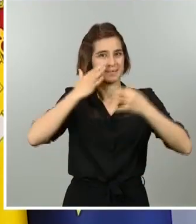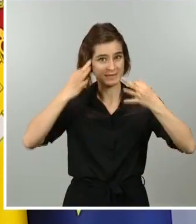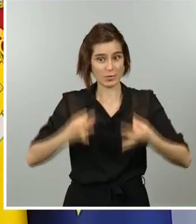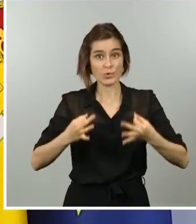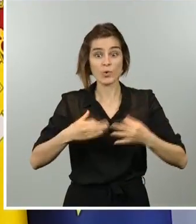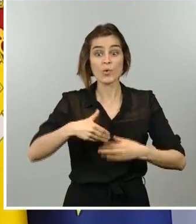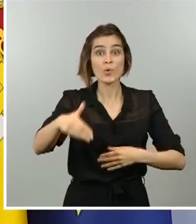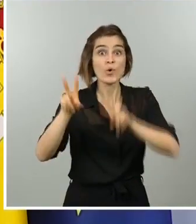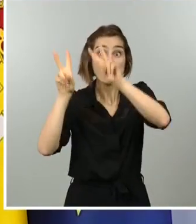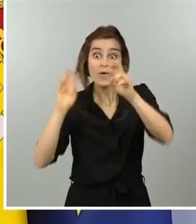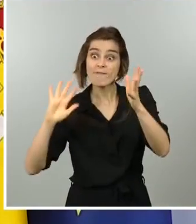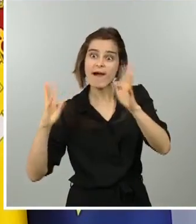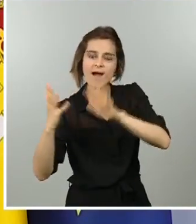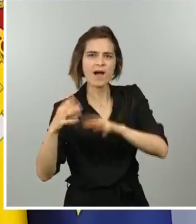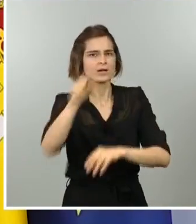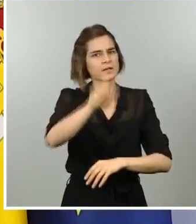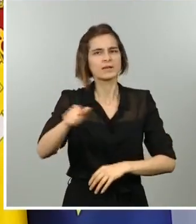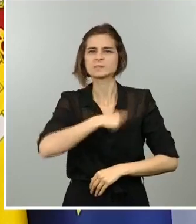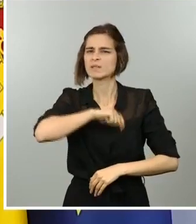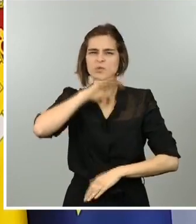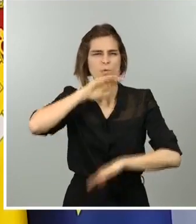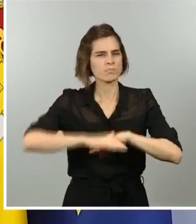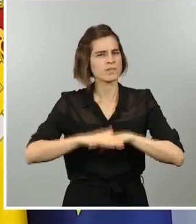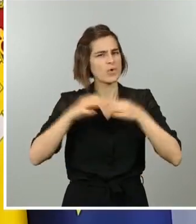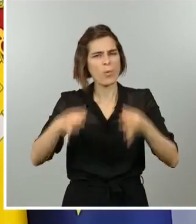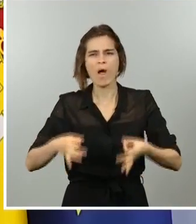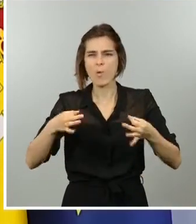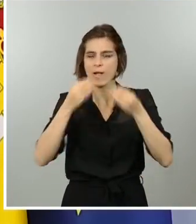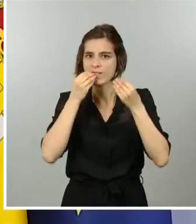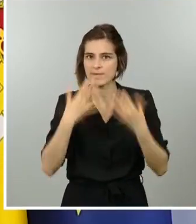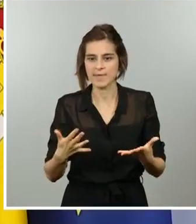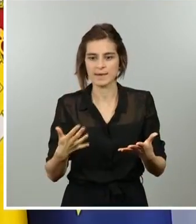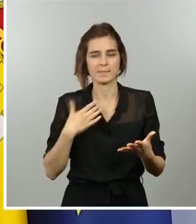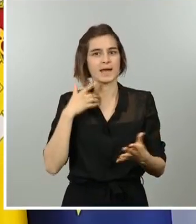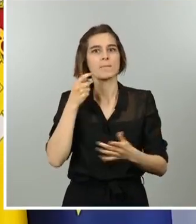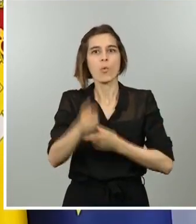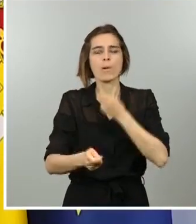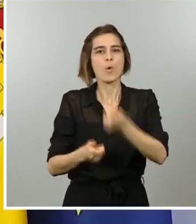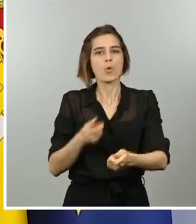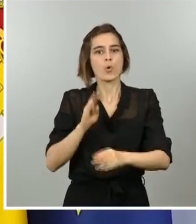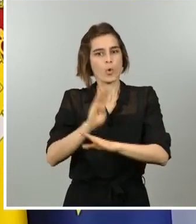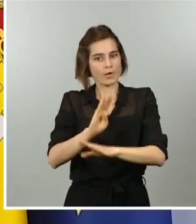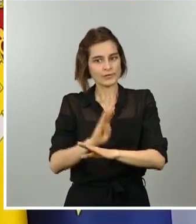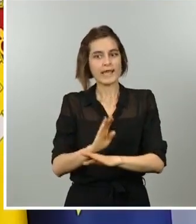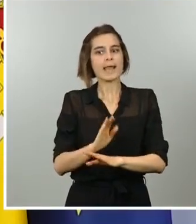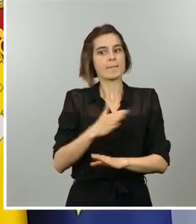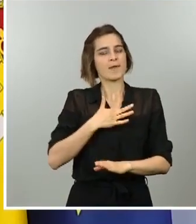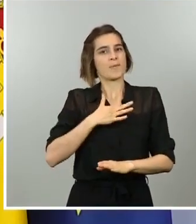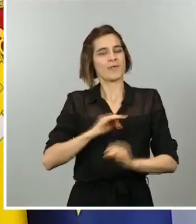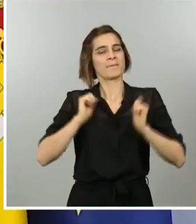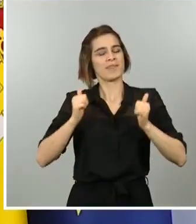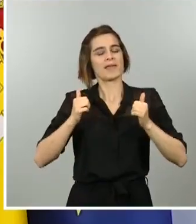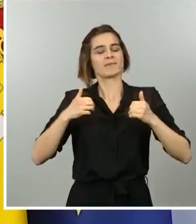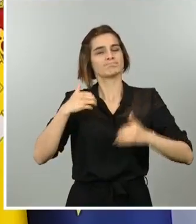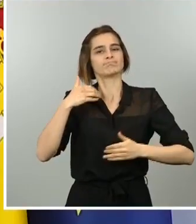para adaptarnos progresivamente y con mucha prudencia y cautela a esa nueva normalidad que nos ha de permitir recuperar